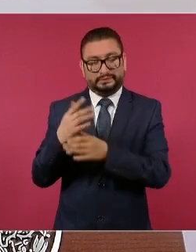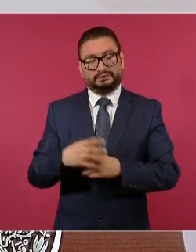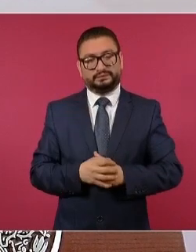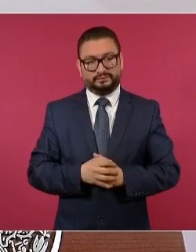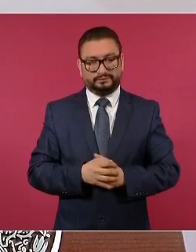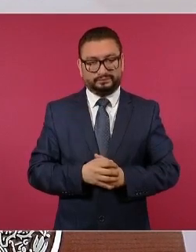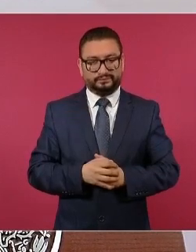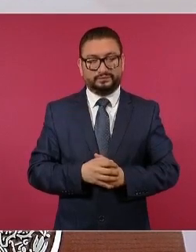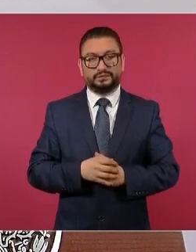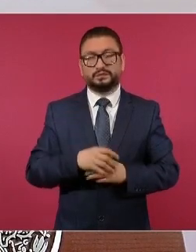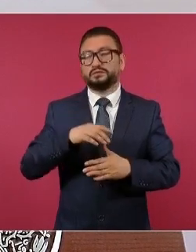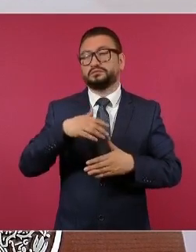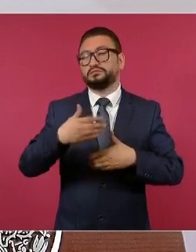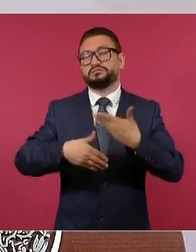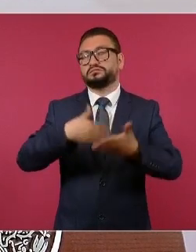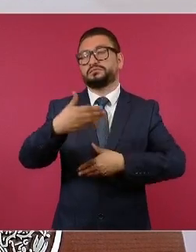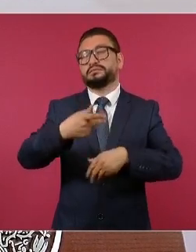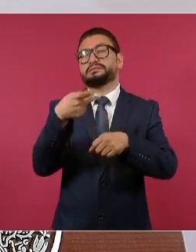¿Qué creen que pasó?